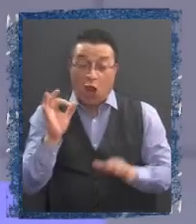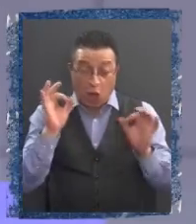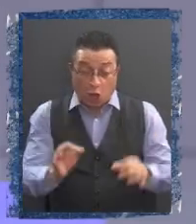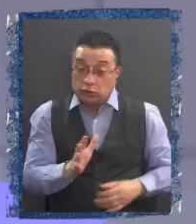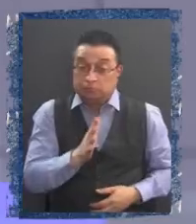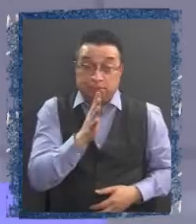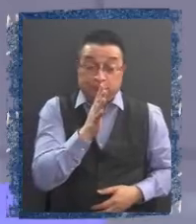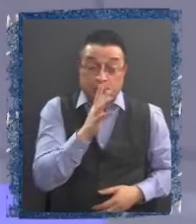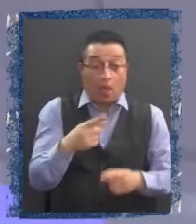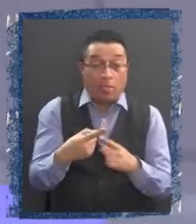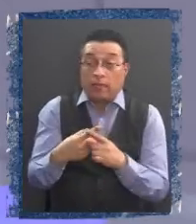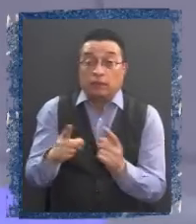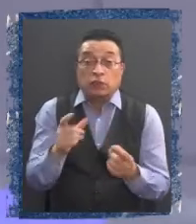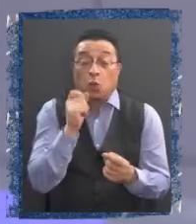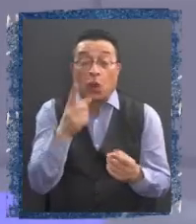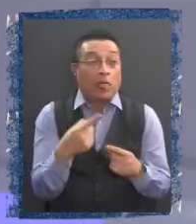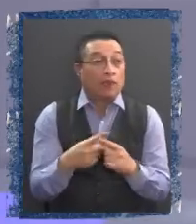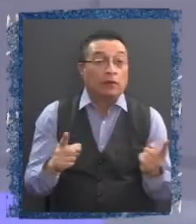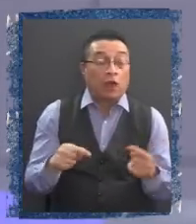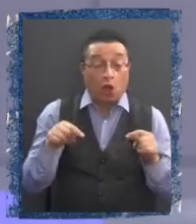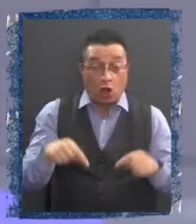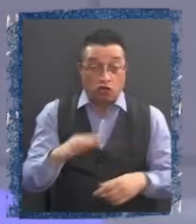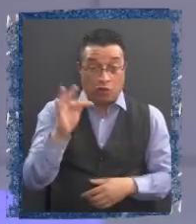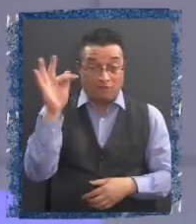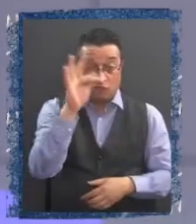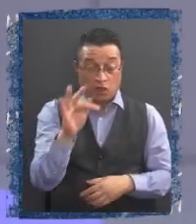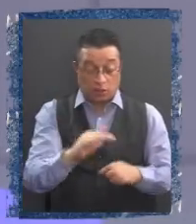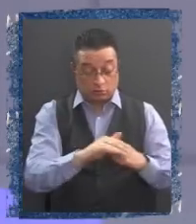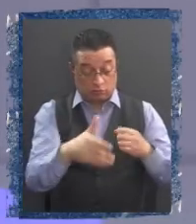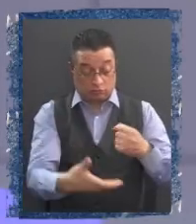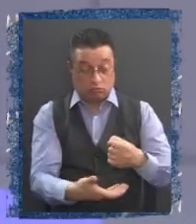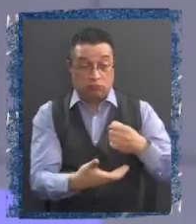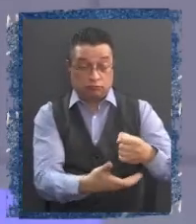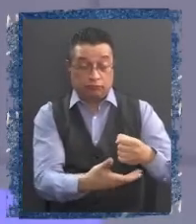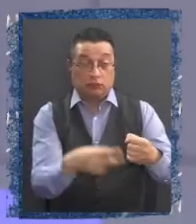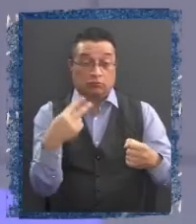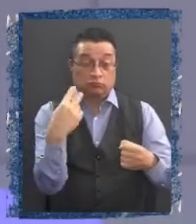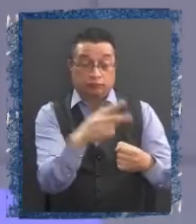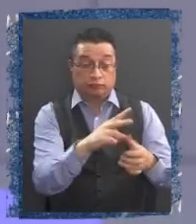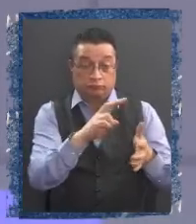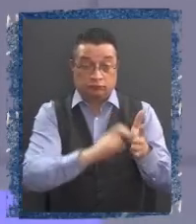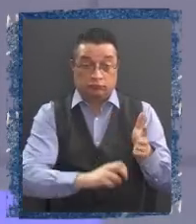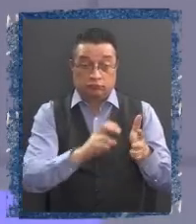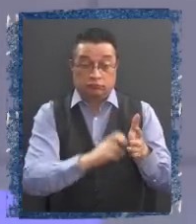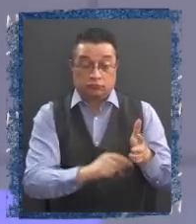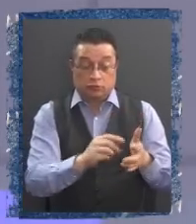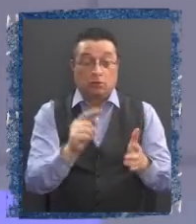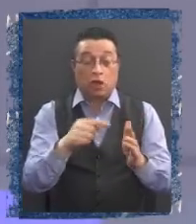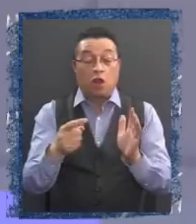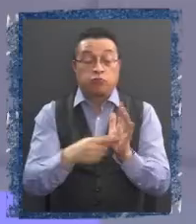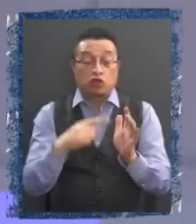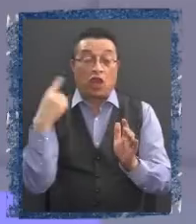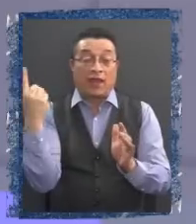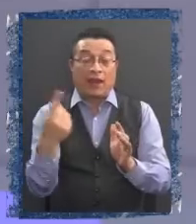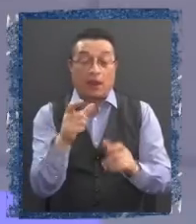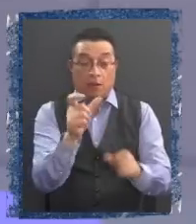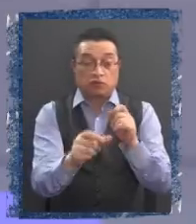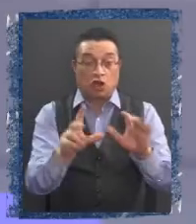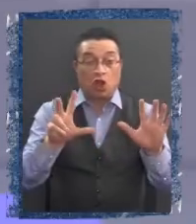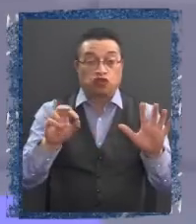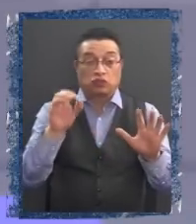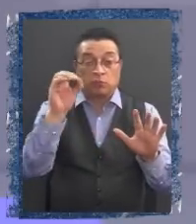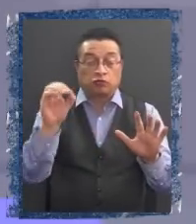ninguna diferencia, digamos. Hoy día FONASA administra todos los recursos que son cotizaciones y que son impuestos generales de las personas del 80% que está